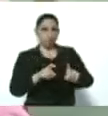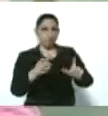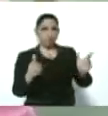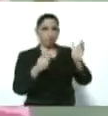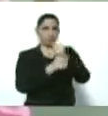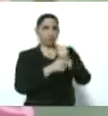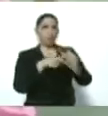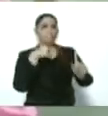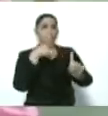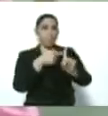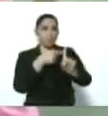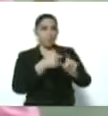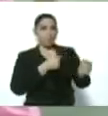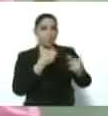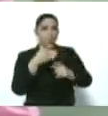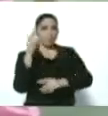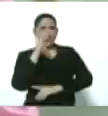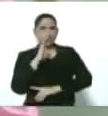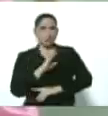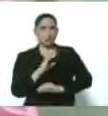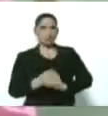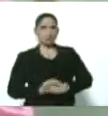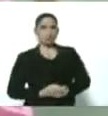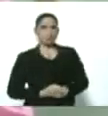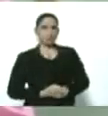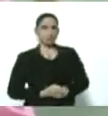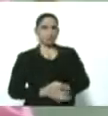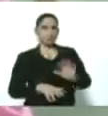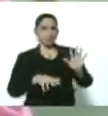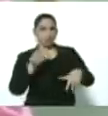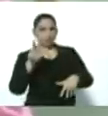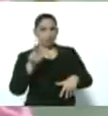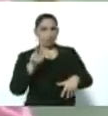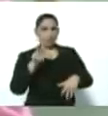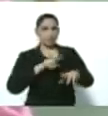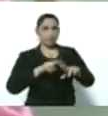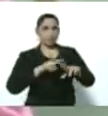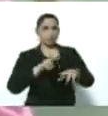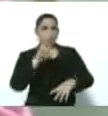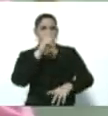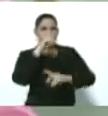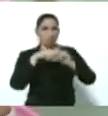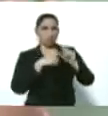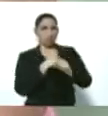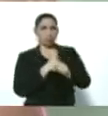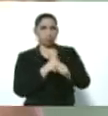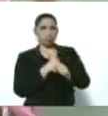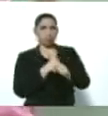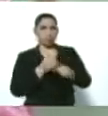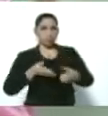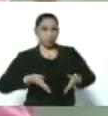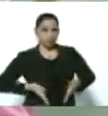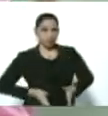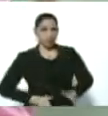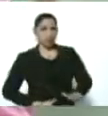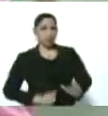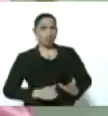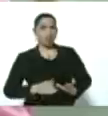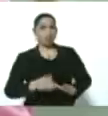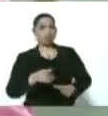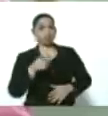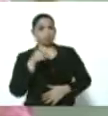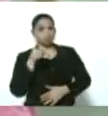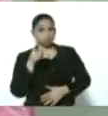era un caso importado de Brasil. El caso número 13 es un niño de 2 años, hijo de esta